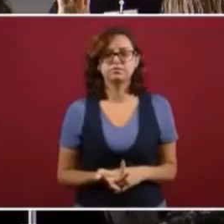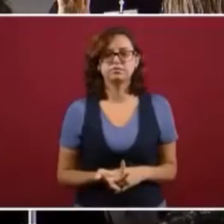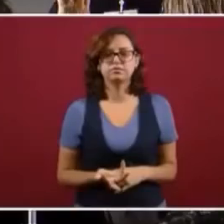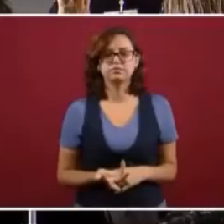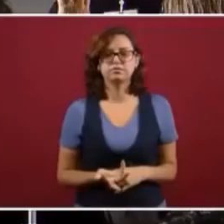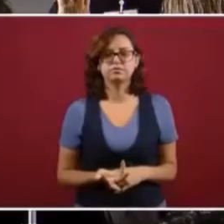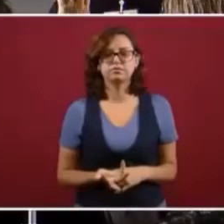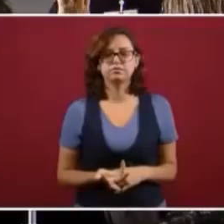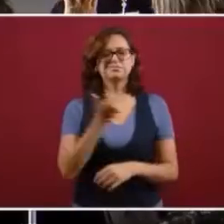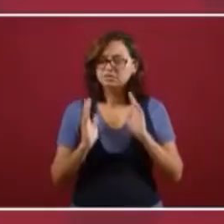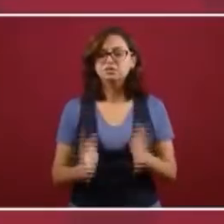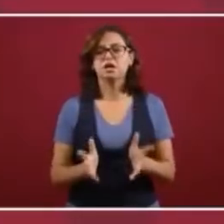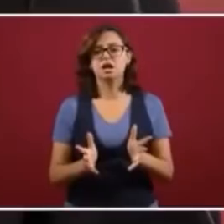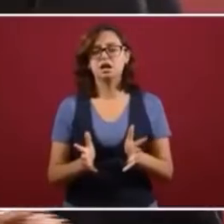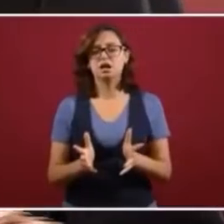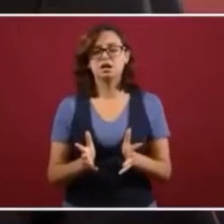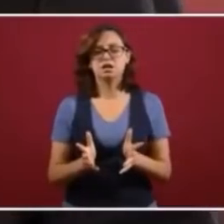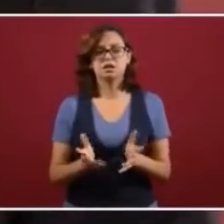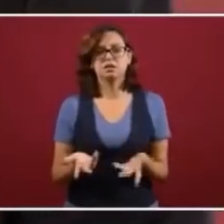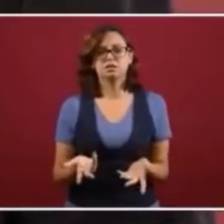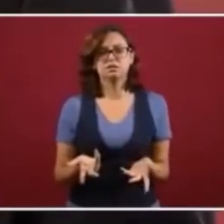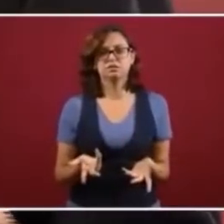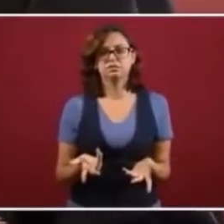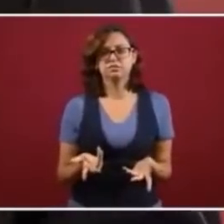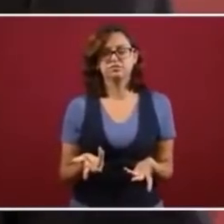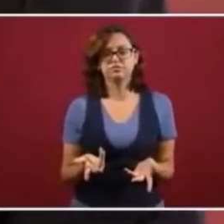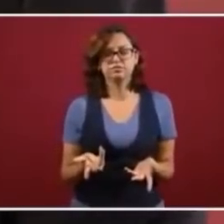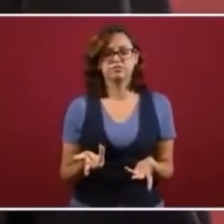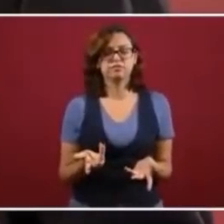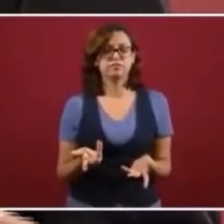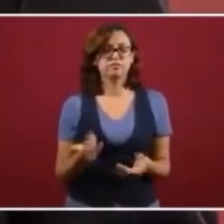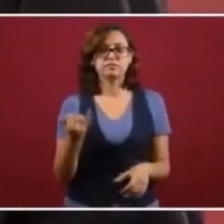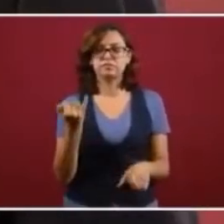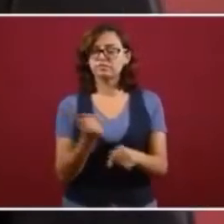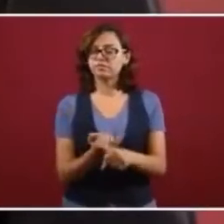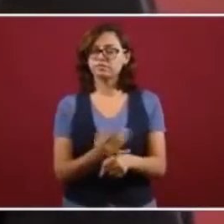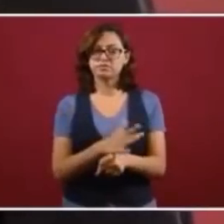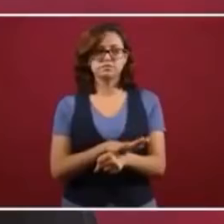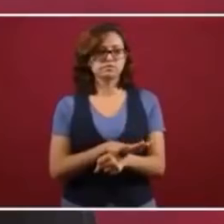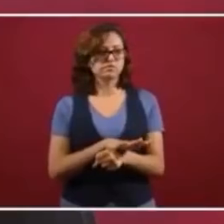Ya no se puede mantener